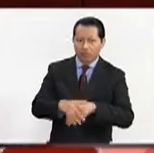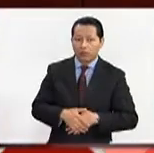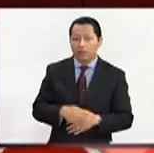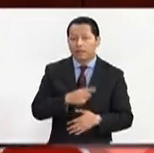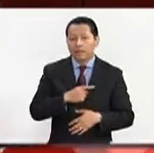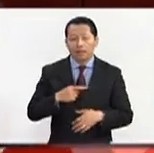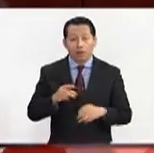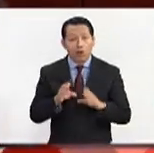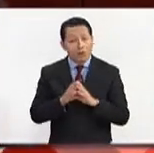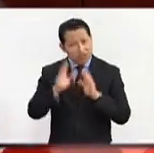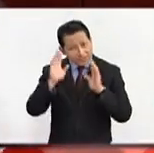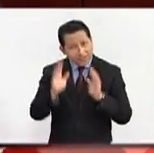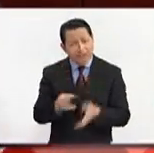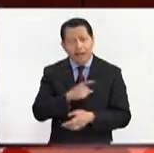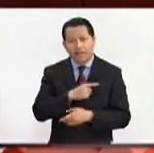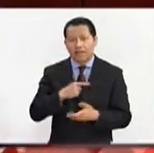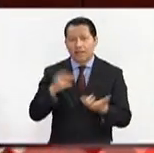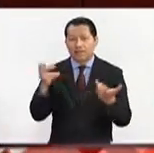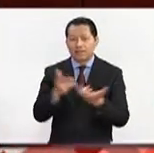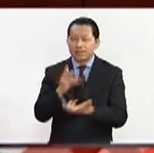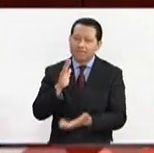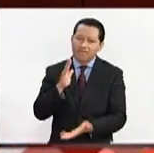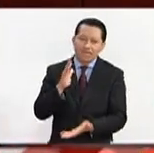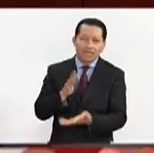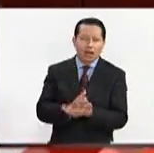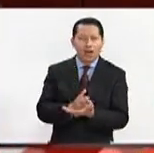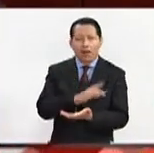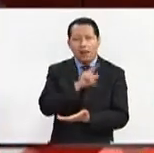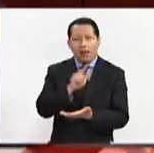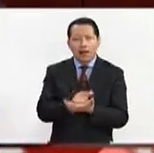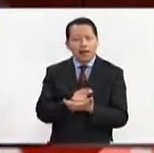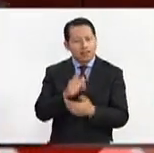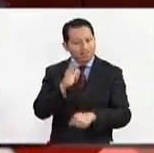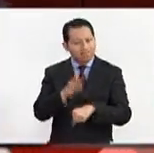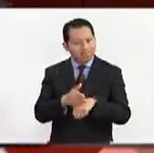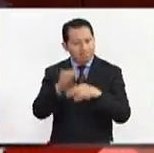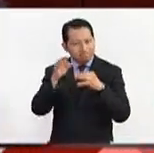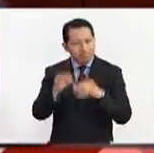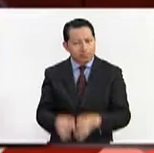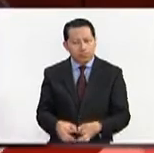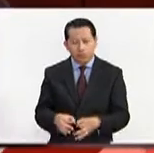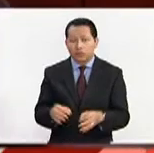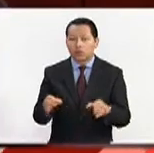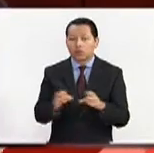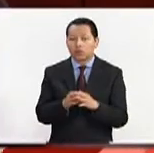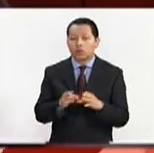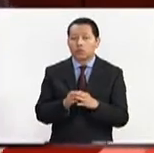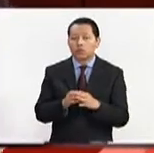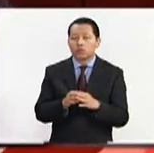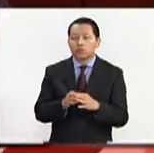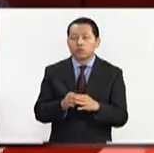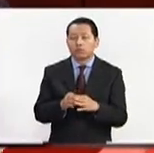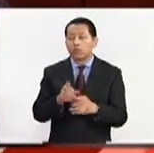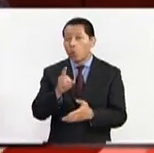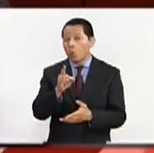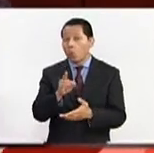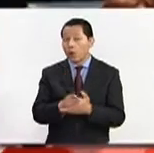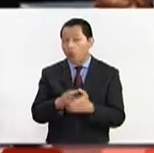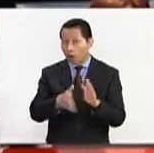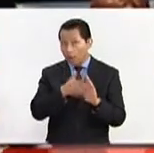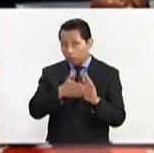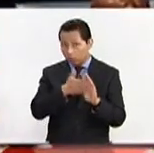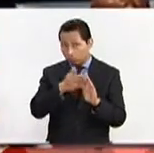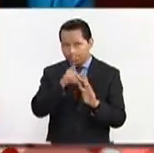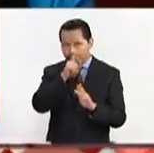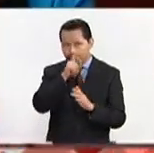ya y ponerle un freno legal, sanciones reales no solamente a quienes construyan